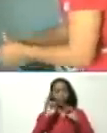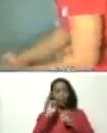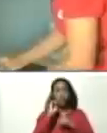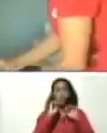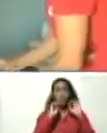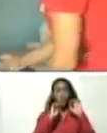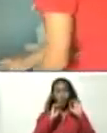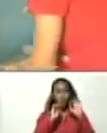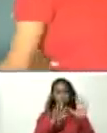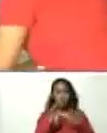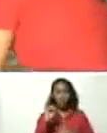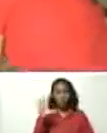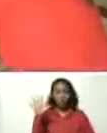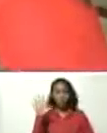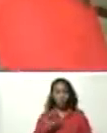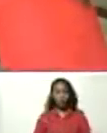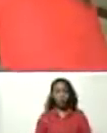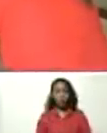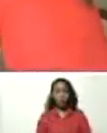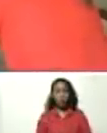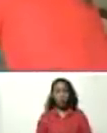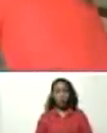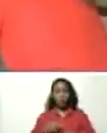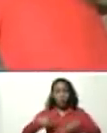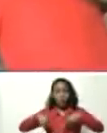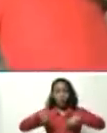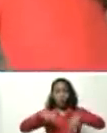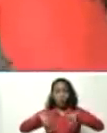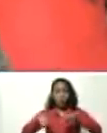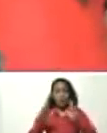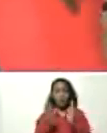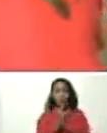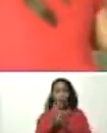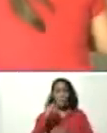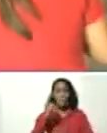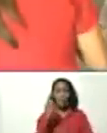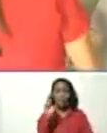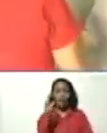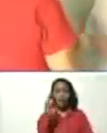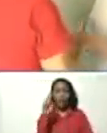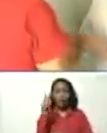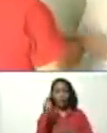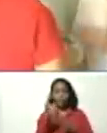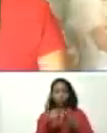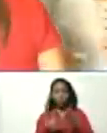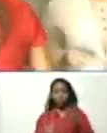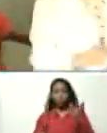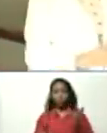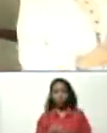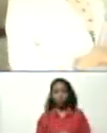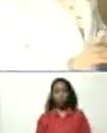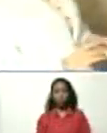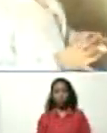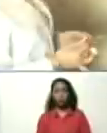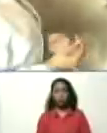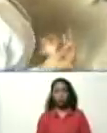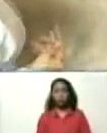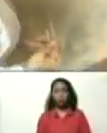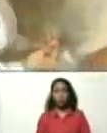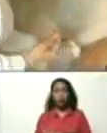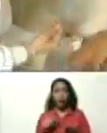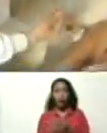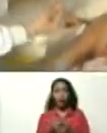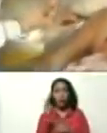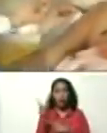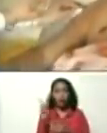905. El peaje San Miguel, Villazoila y el casco central de Santa Rosalía. Hasta ahí